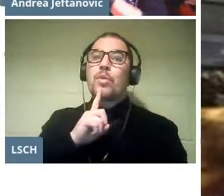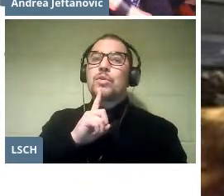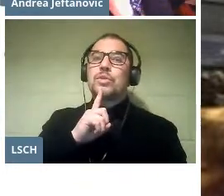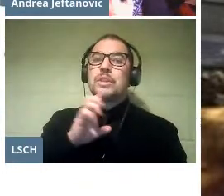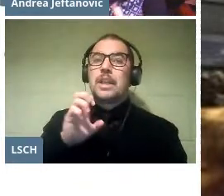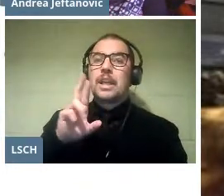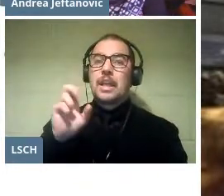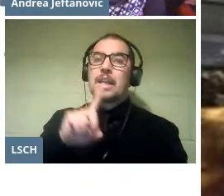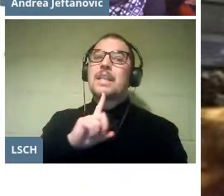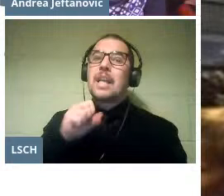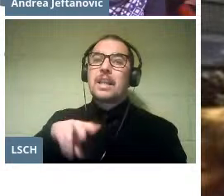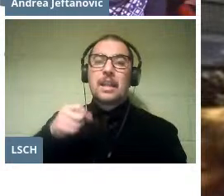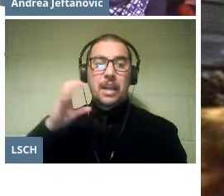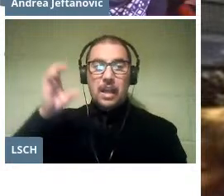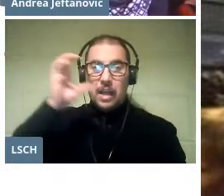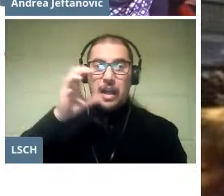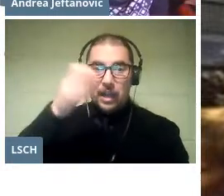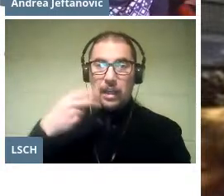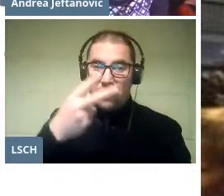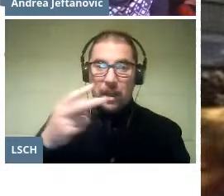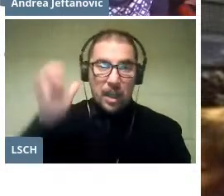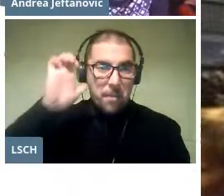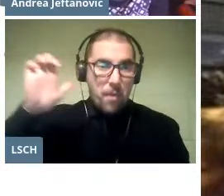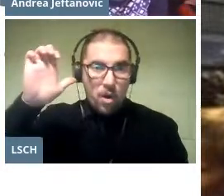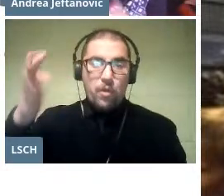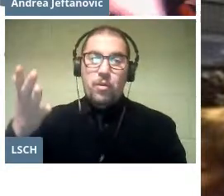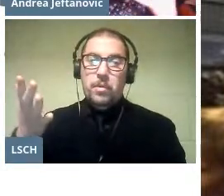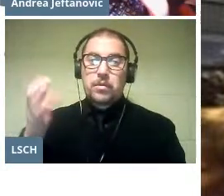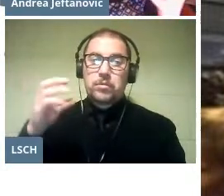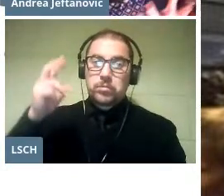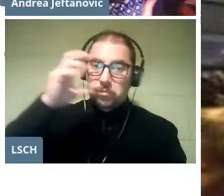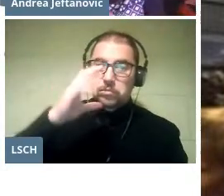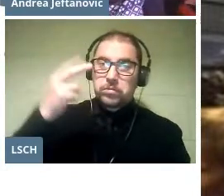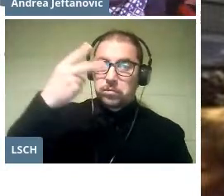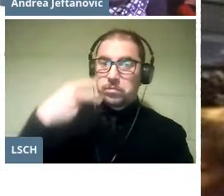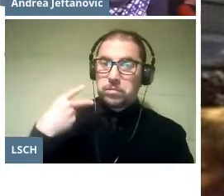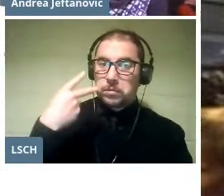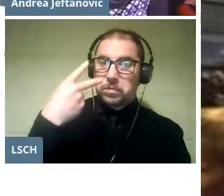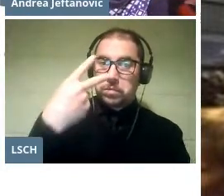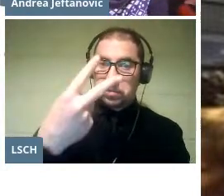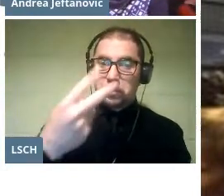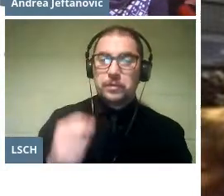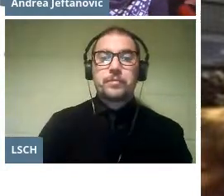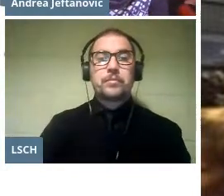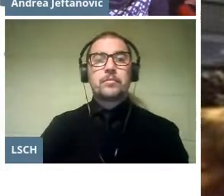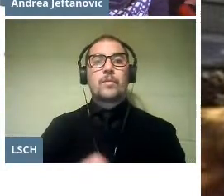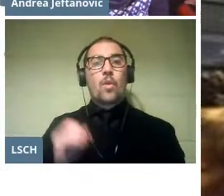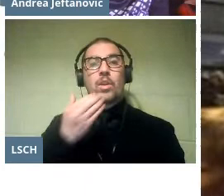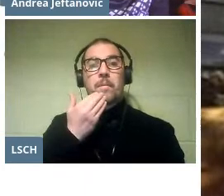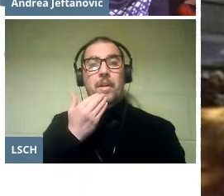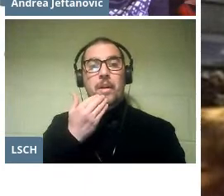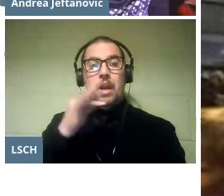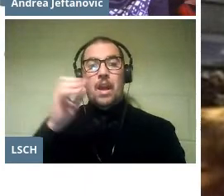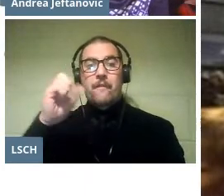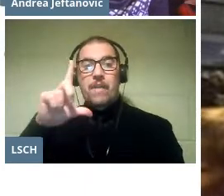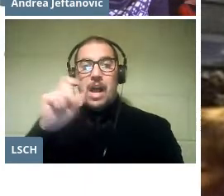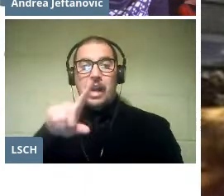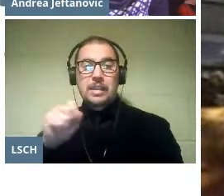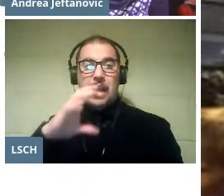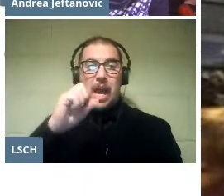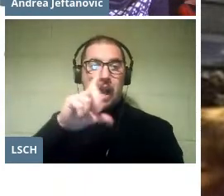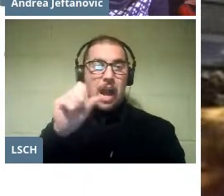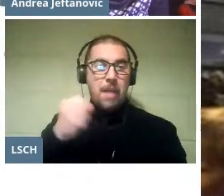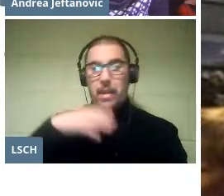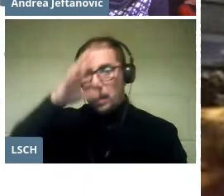Rimsky, que viaja por la Europa, que se desestructura. O Falsa Calma, de la